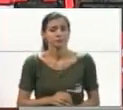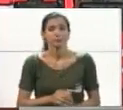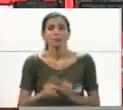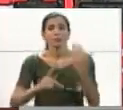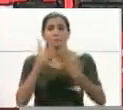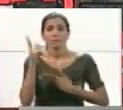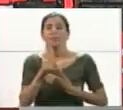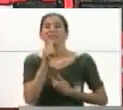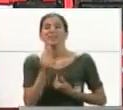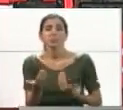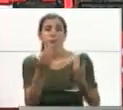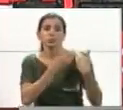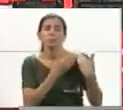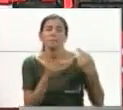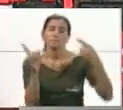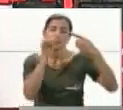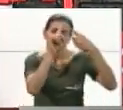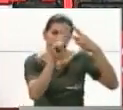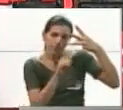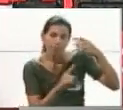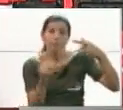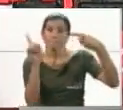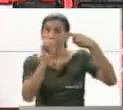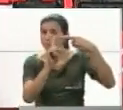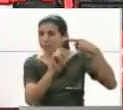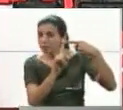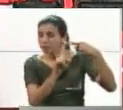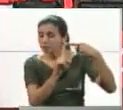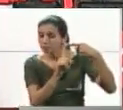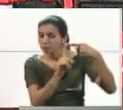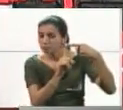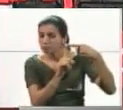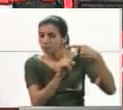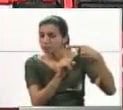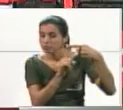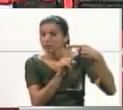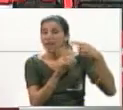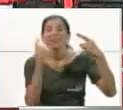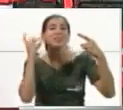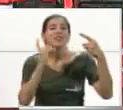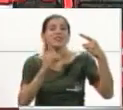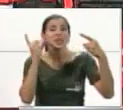de responsabilidades. El primero, el agente sionista David Molaski,